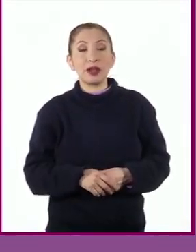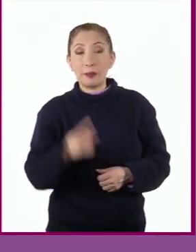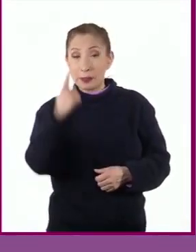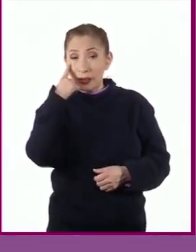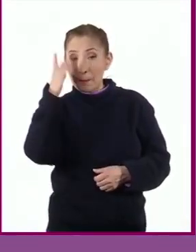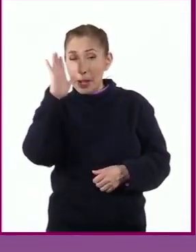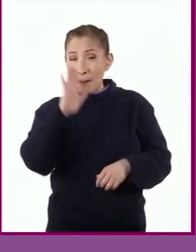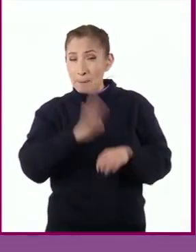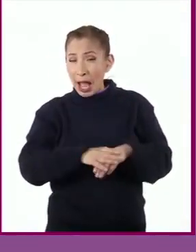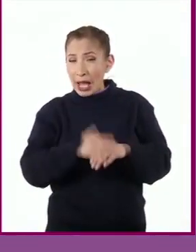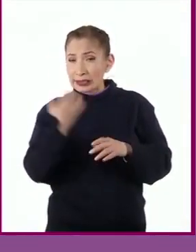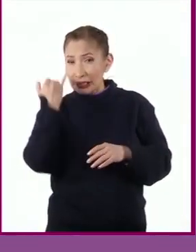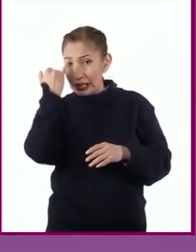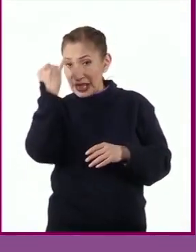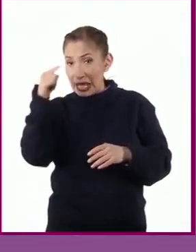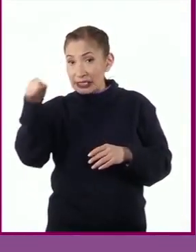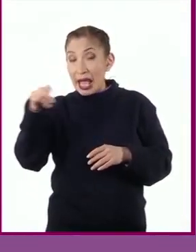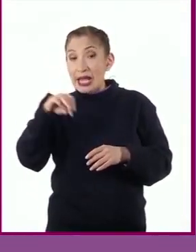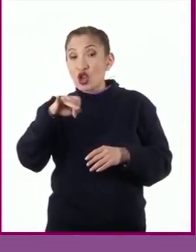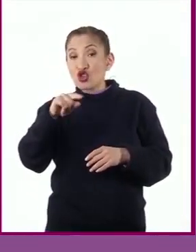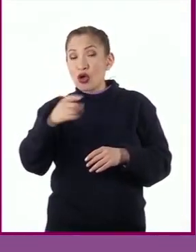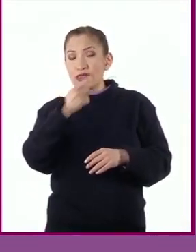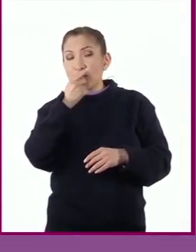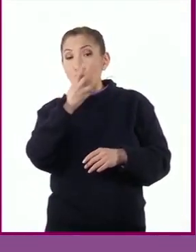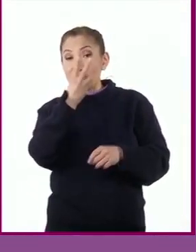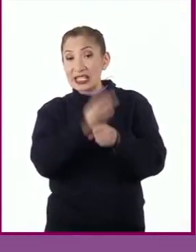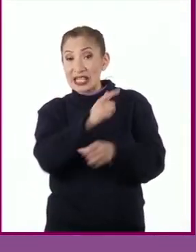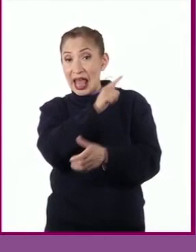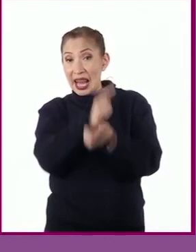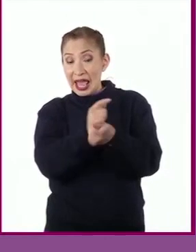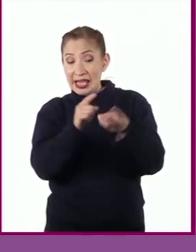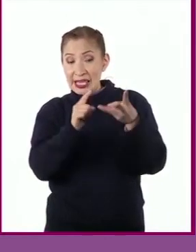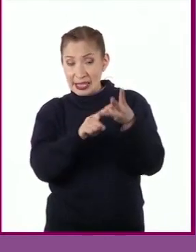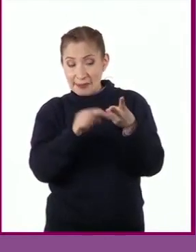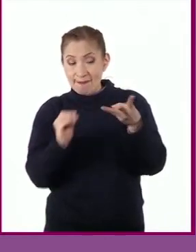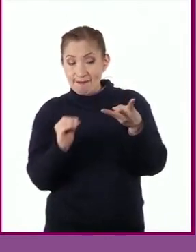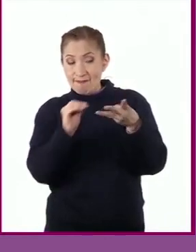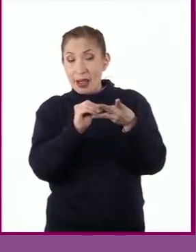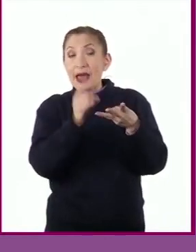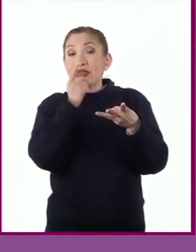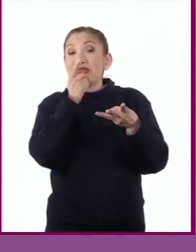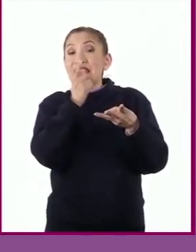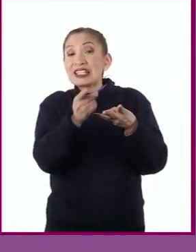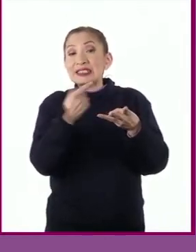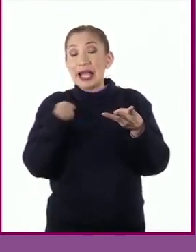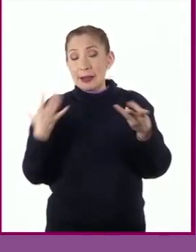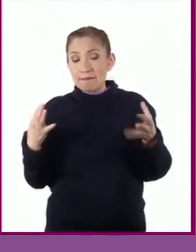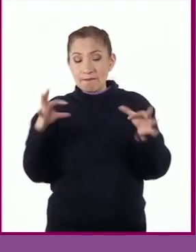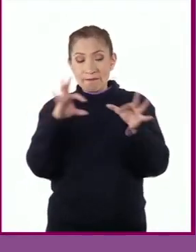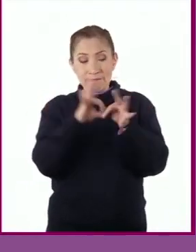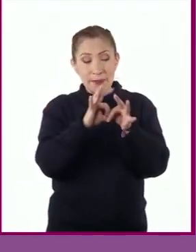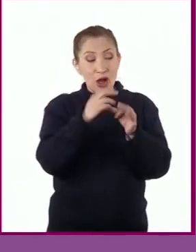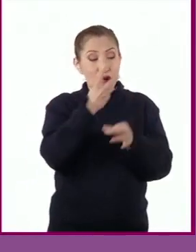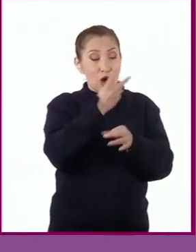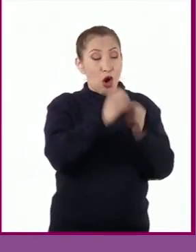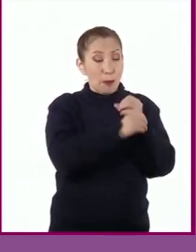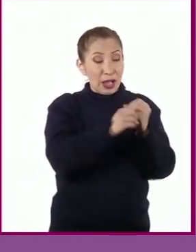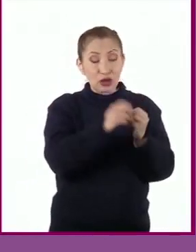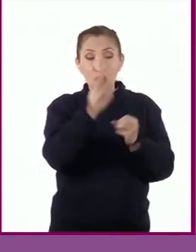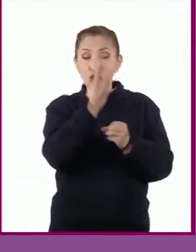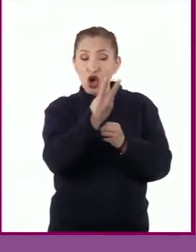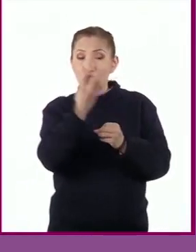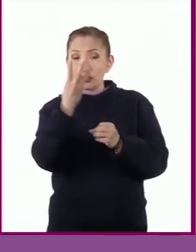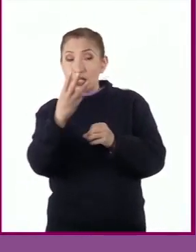Para completar su teoría, Newton enunció su tercera ley, en la cual establece que la interacción entre 2 o más